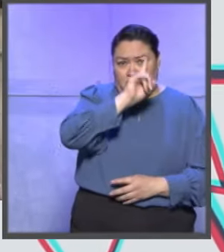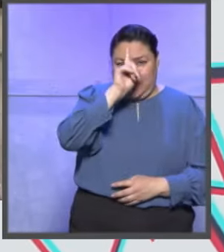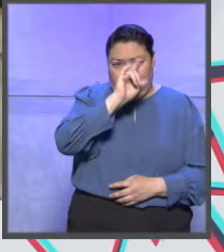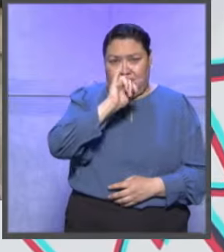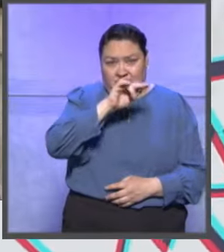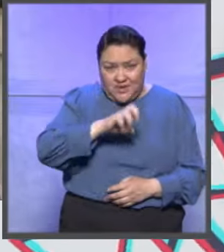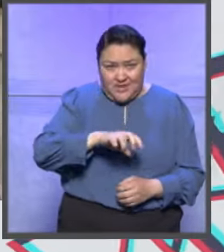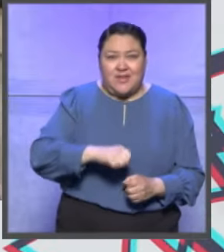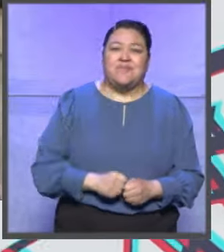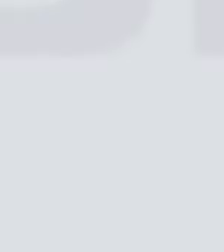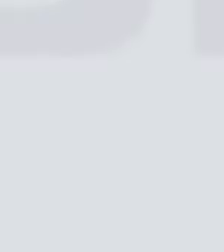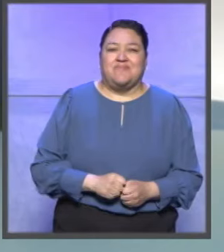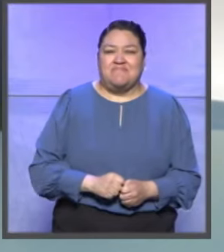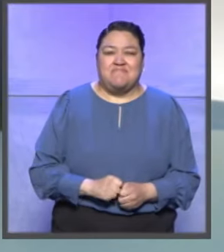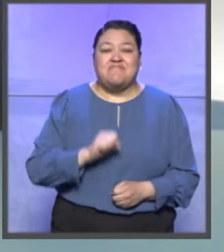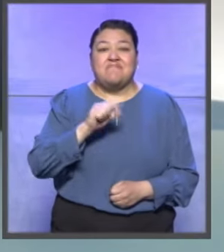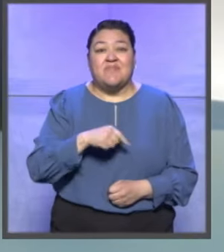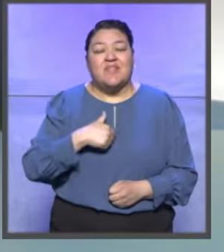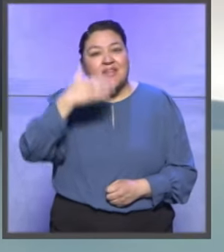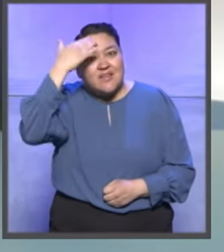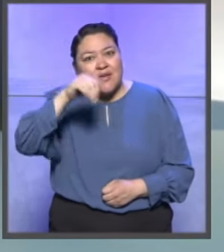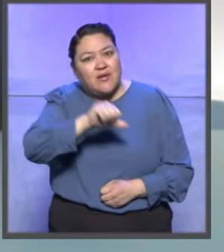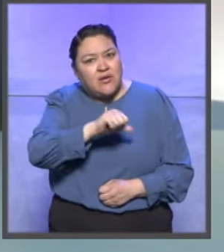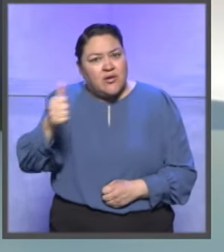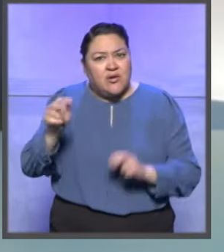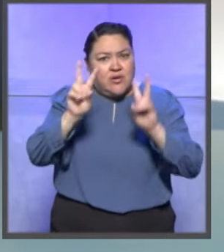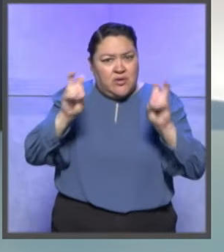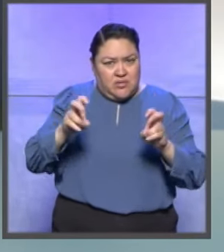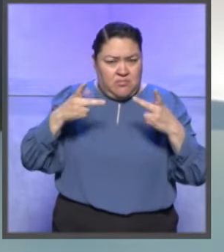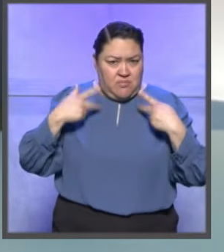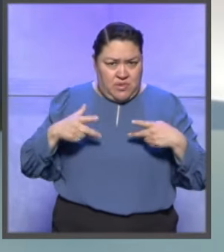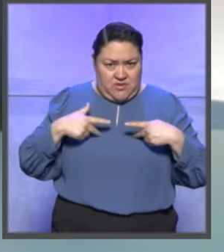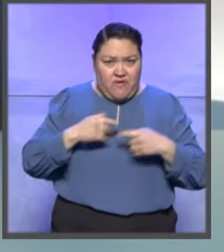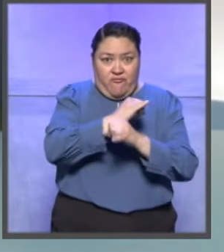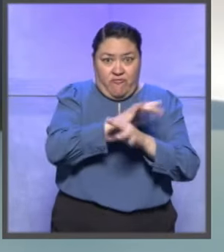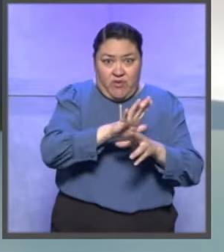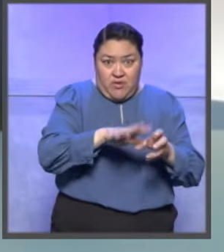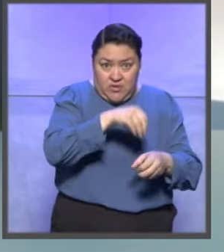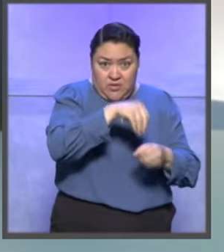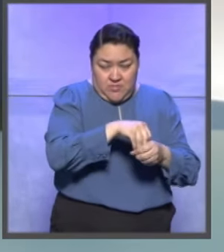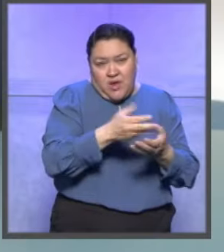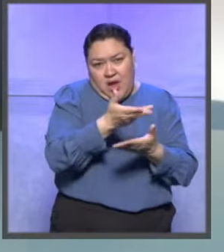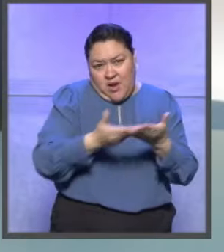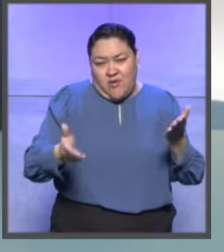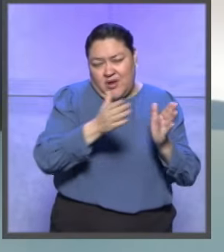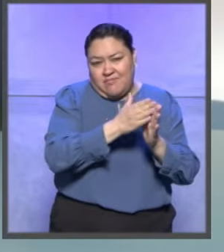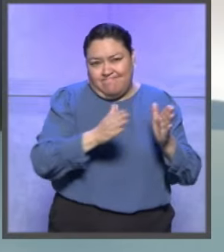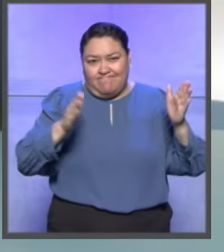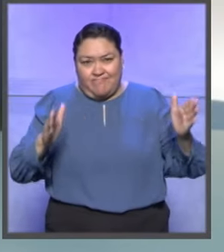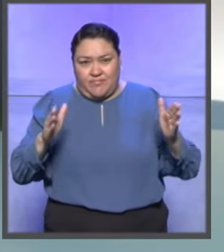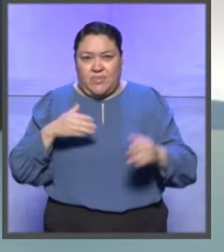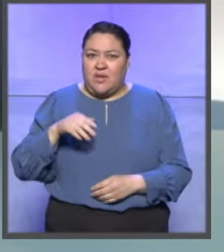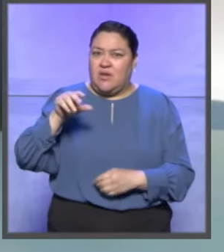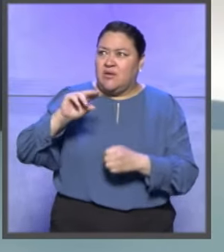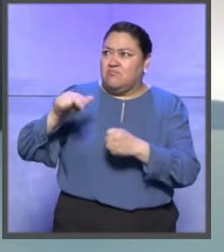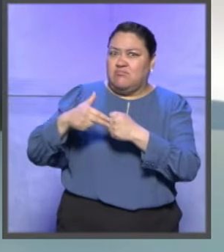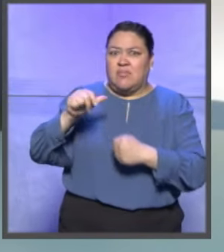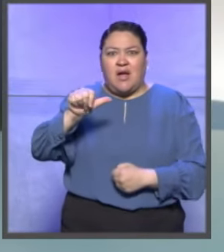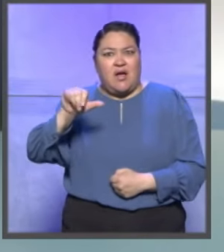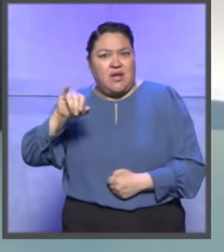del instituto. En el marco del seminario en materia de protección de datos personales en la era digital y el impacto de la